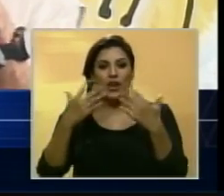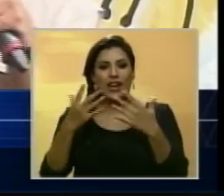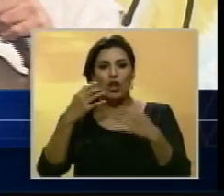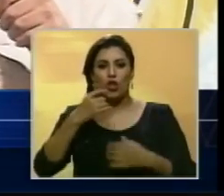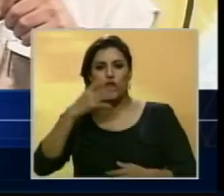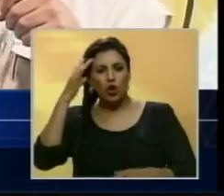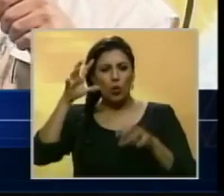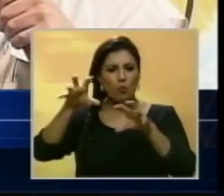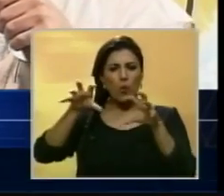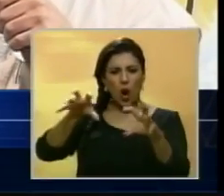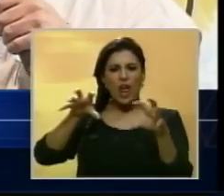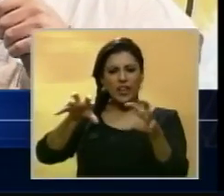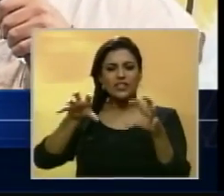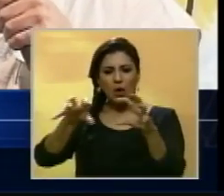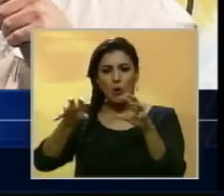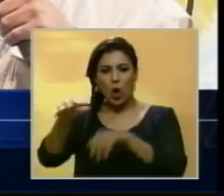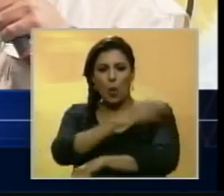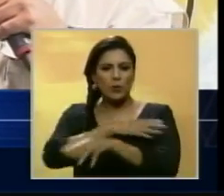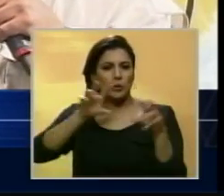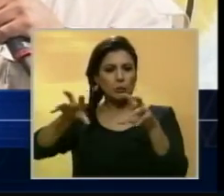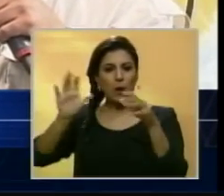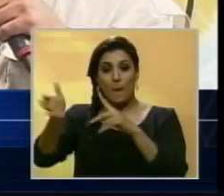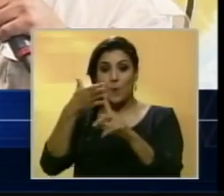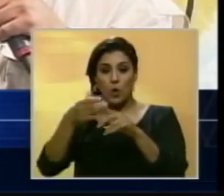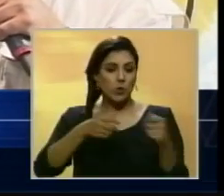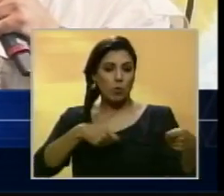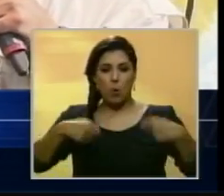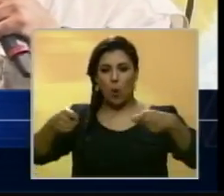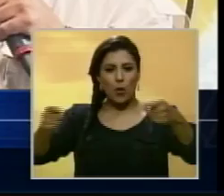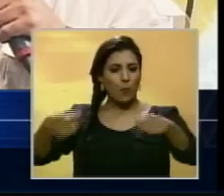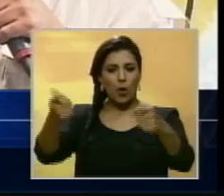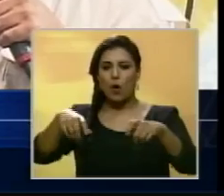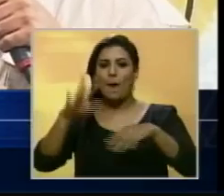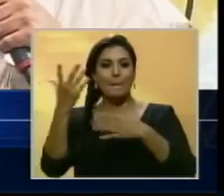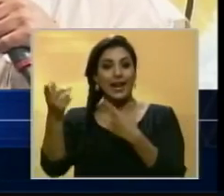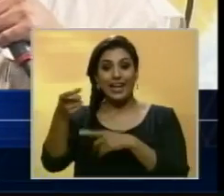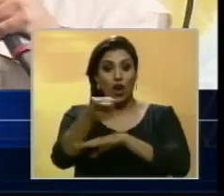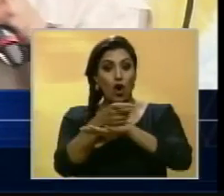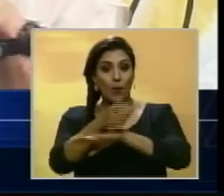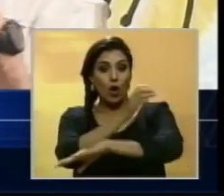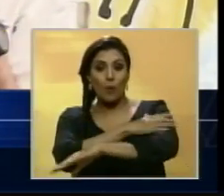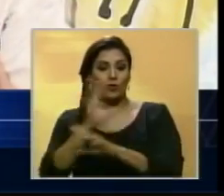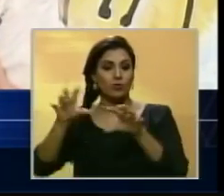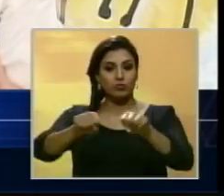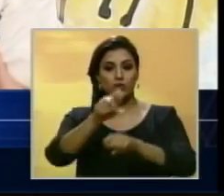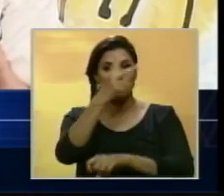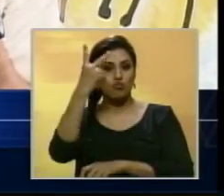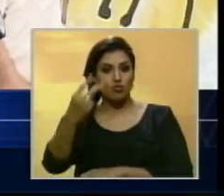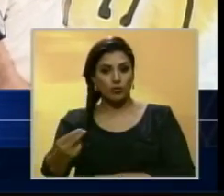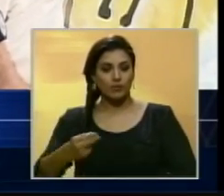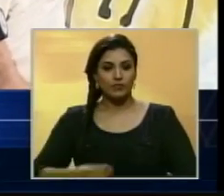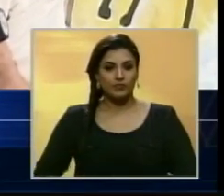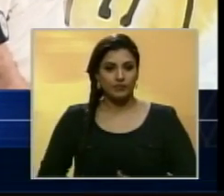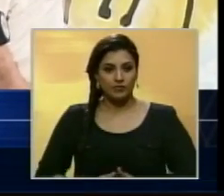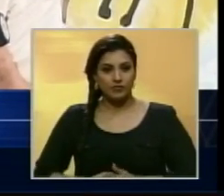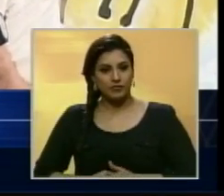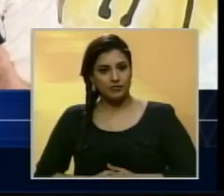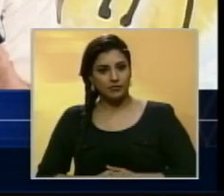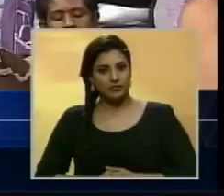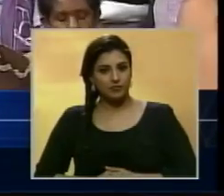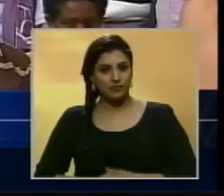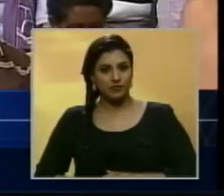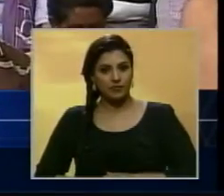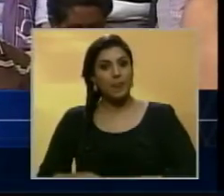un dolor de cabeza para aquellos violentos que han intentado de todas las formas derrocar el gobierno del presidente Nicolás